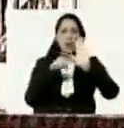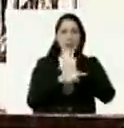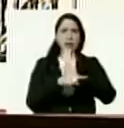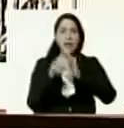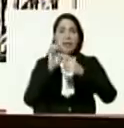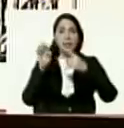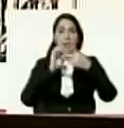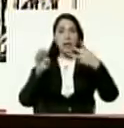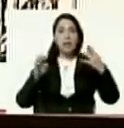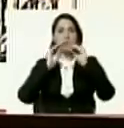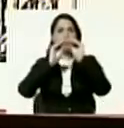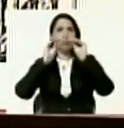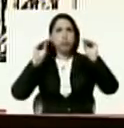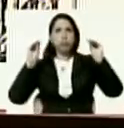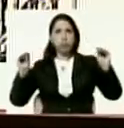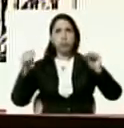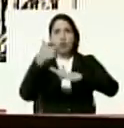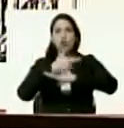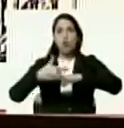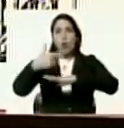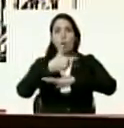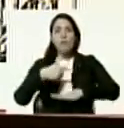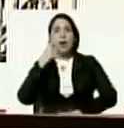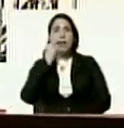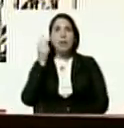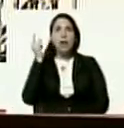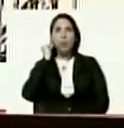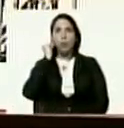Yo le hago un llamado a los gobernadores y gobernadoras,